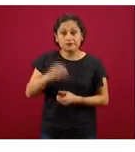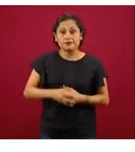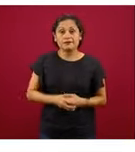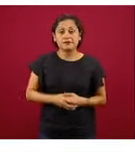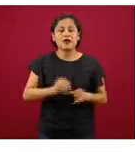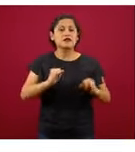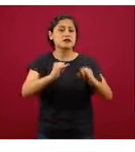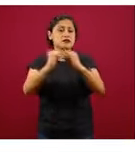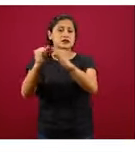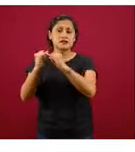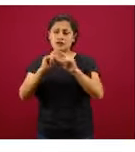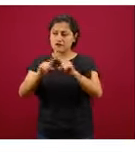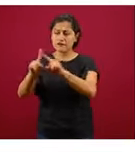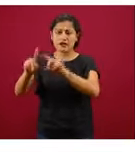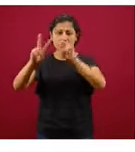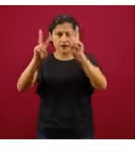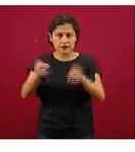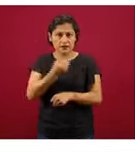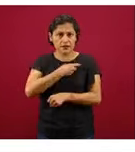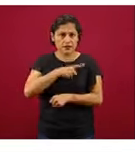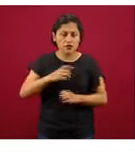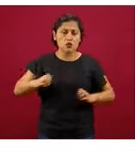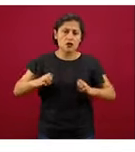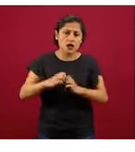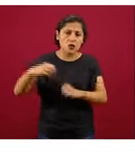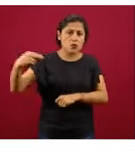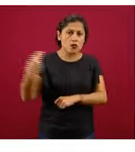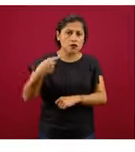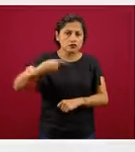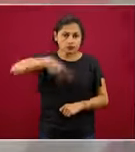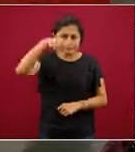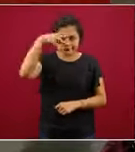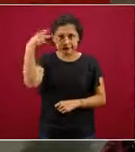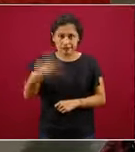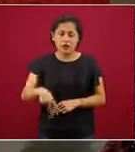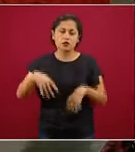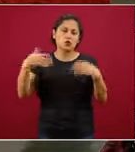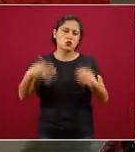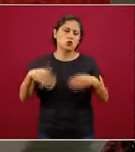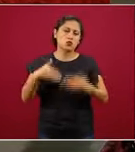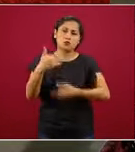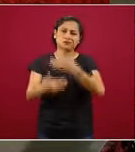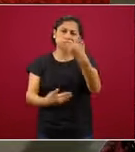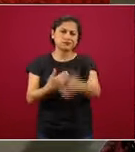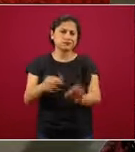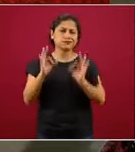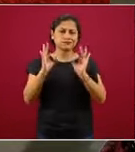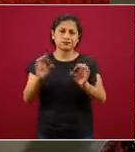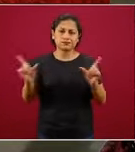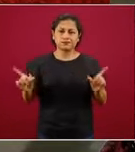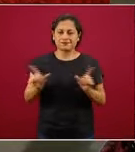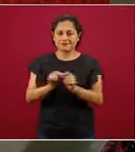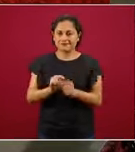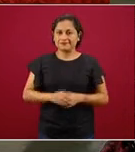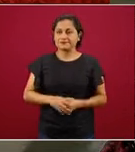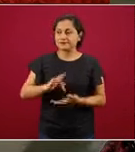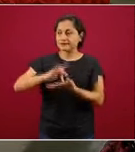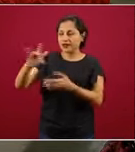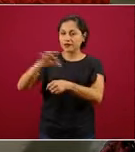diferentes dependencias de la atención de urgencias en México. Muchas gracias. Es cuanto. Excelente, muchas gracias, doctor Gabriel